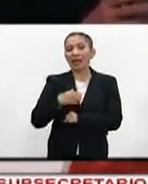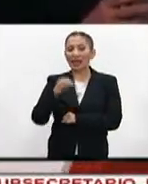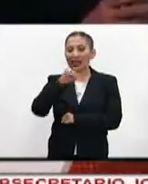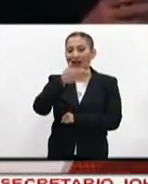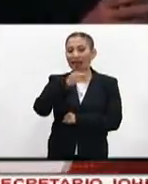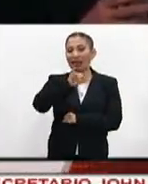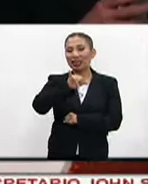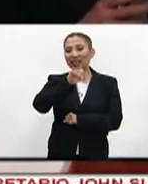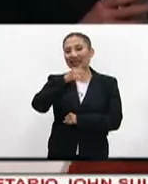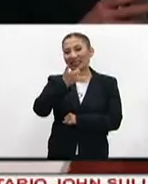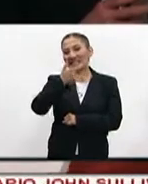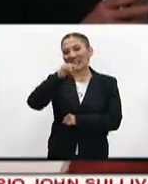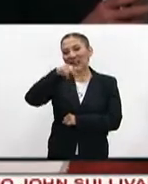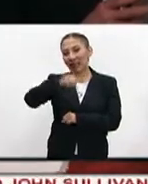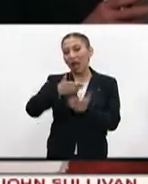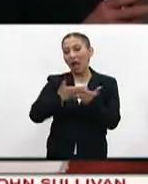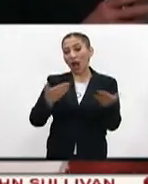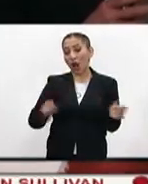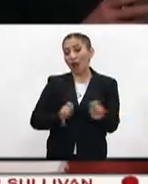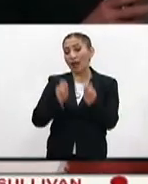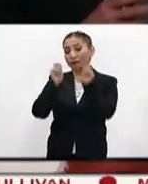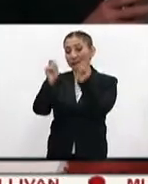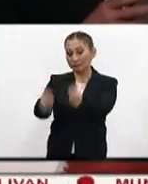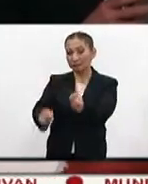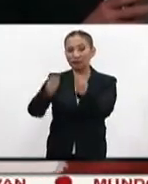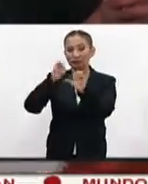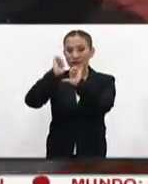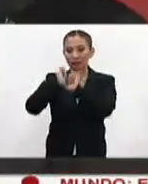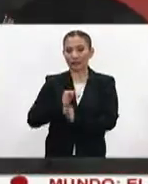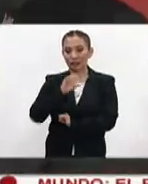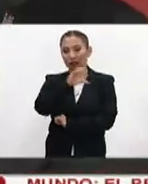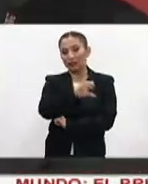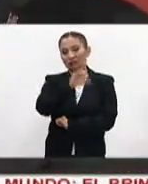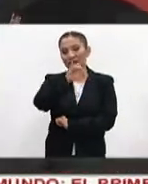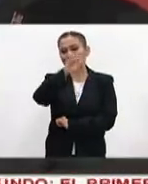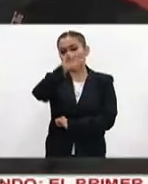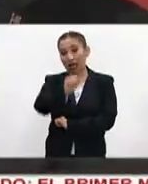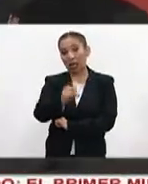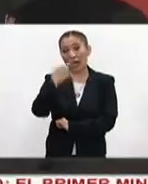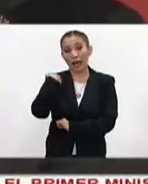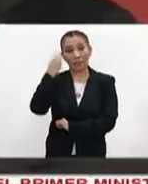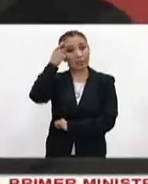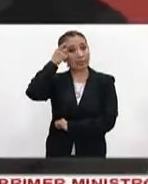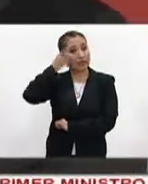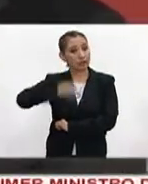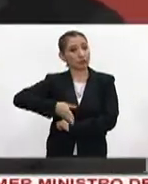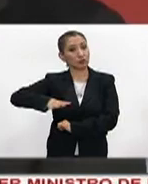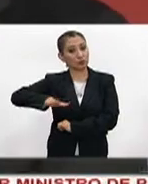Haspel, subdirectora de la CIA, va a ocupar la dirección de esta